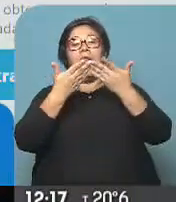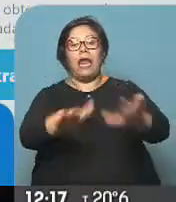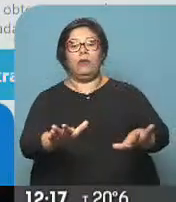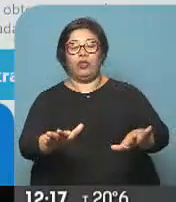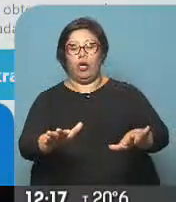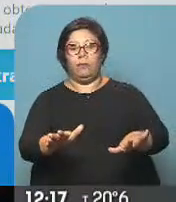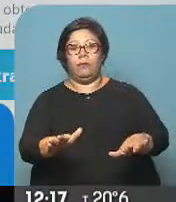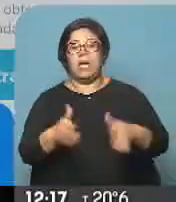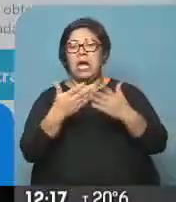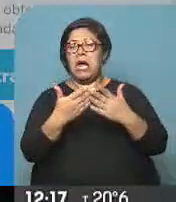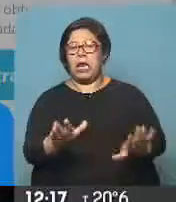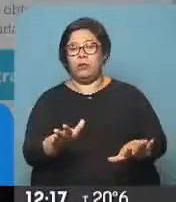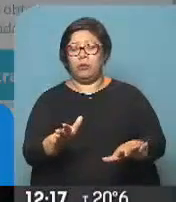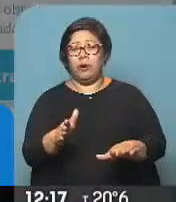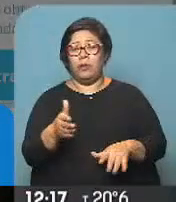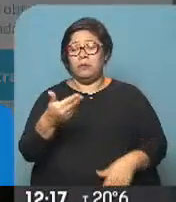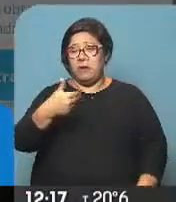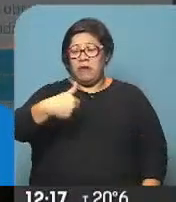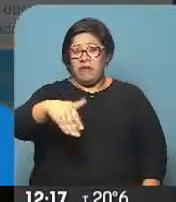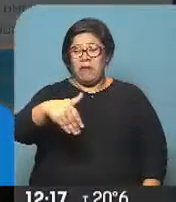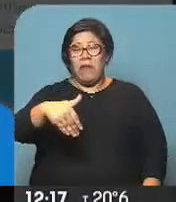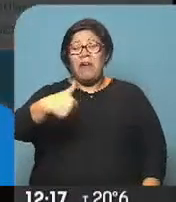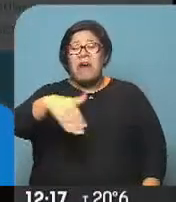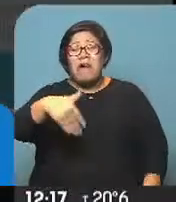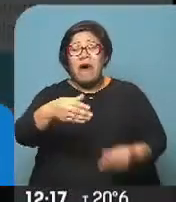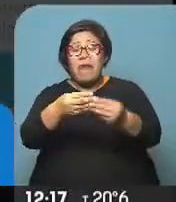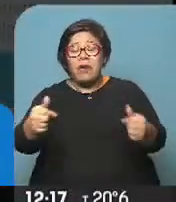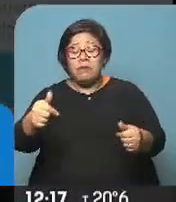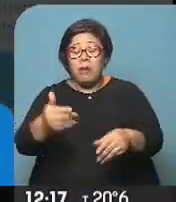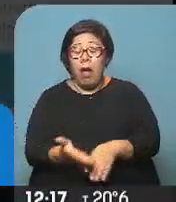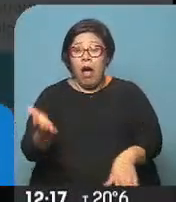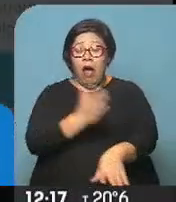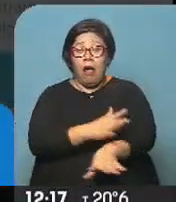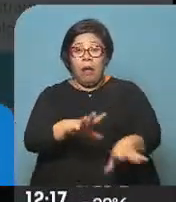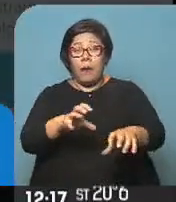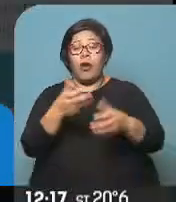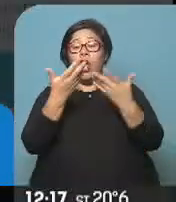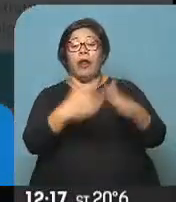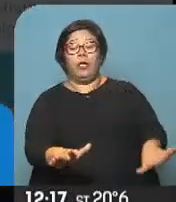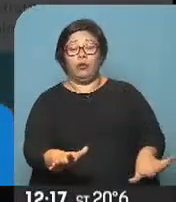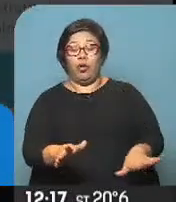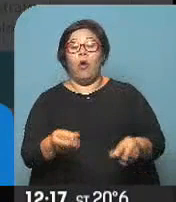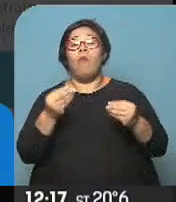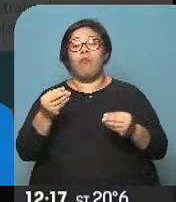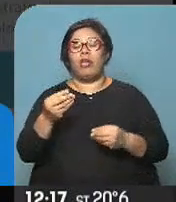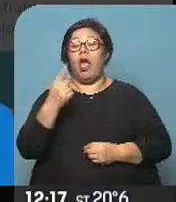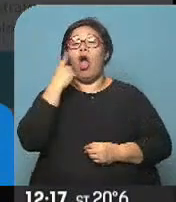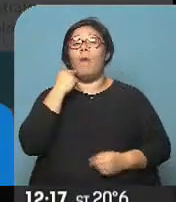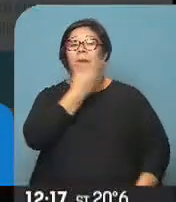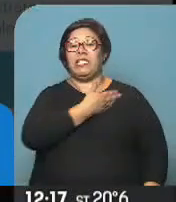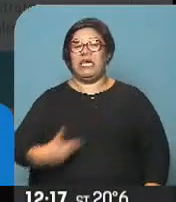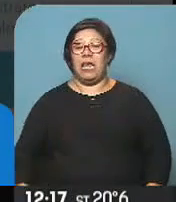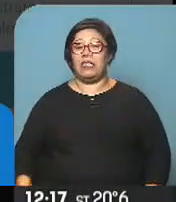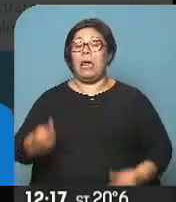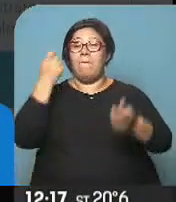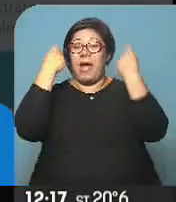frente del gobierno a semanas de finalizar su mandato. Ratificó: mi propósito de seguir sirviendo a nuestro país y a nuestra gente con